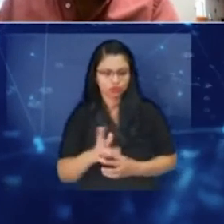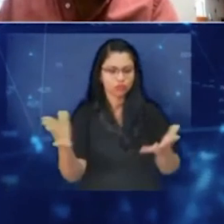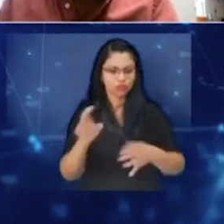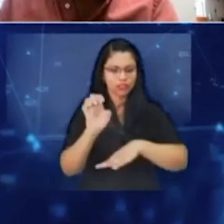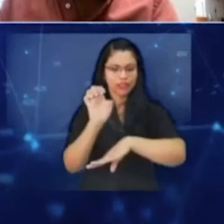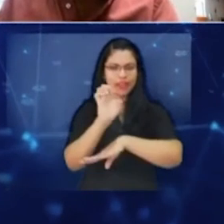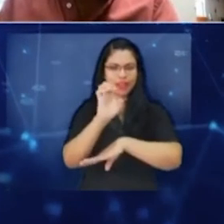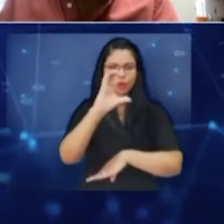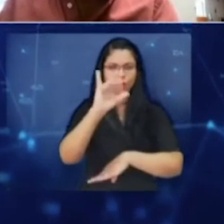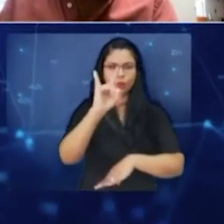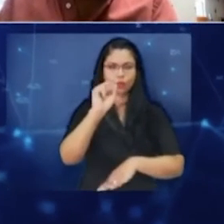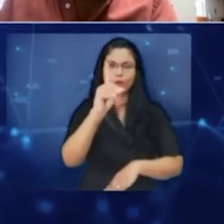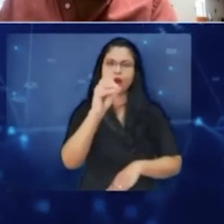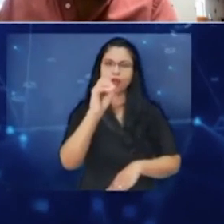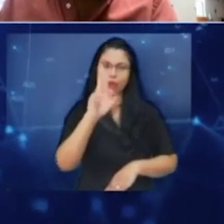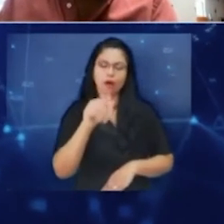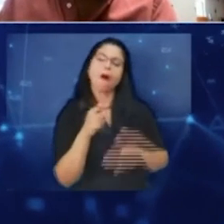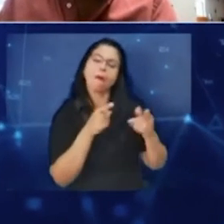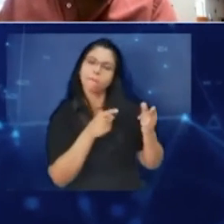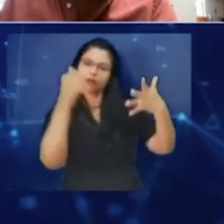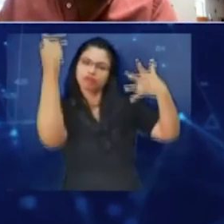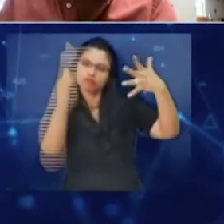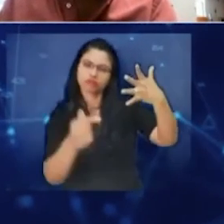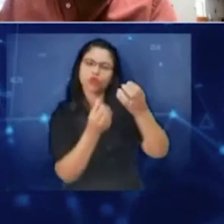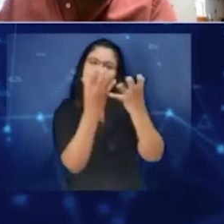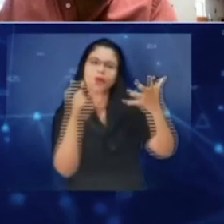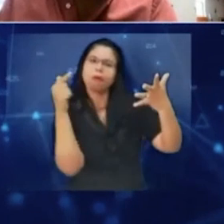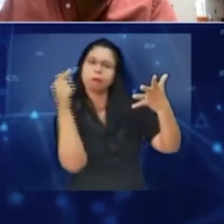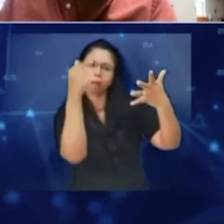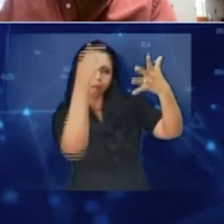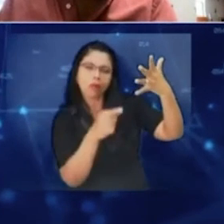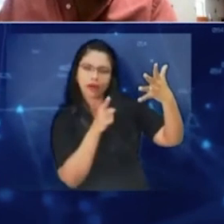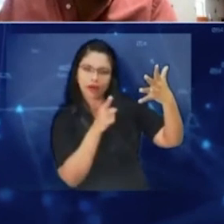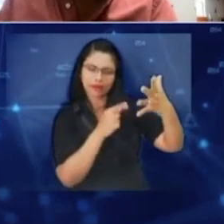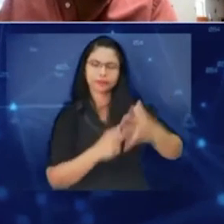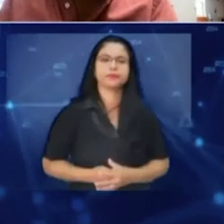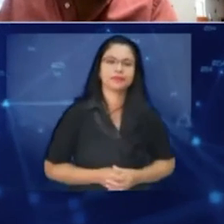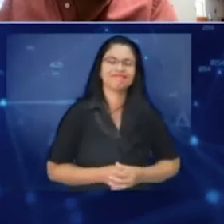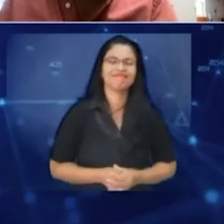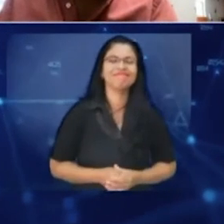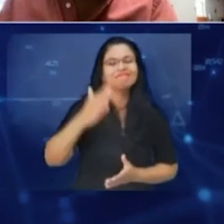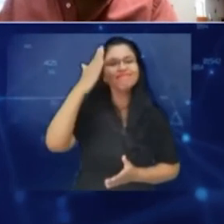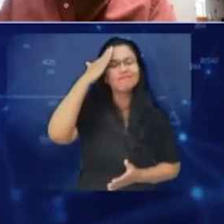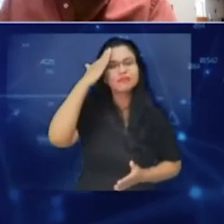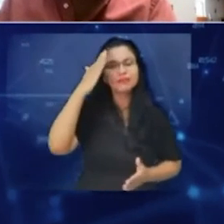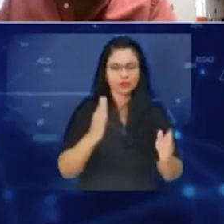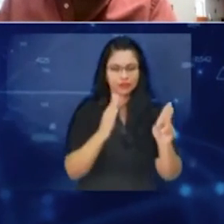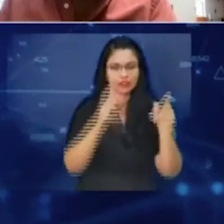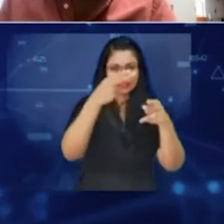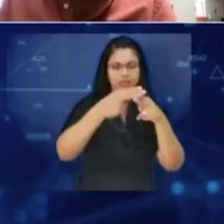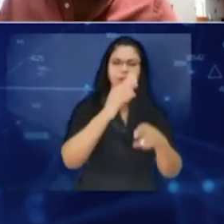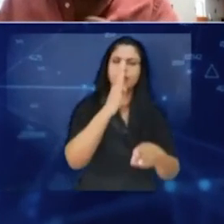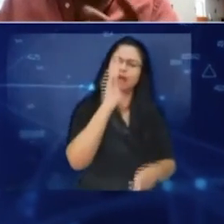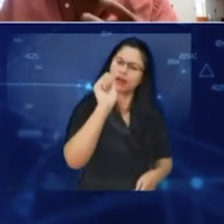banda K, ahí tienen los números, no voy a ir una por una, pero como les comentaba anteriormente, usamos la banda K para todos